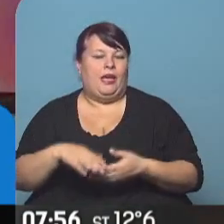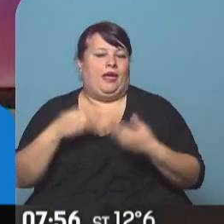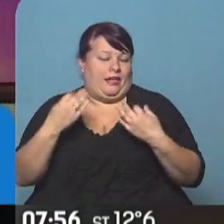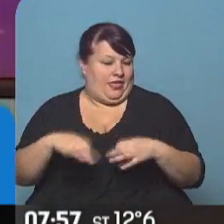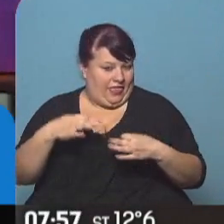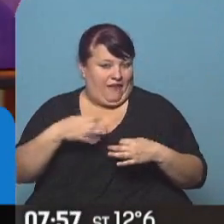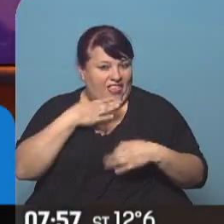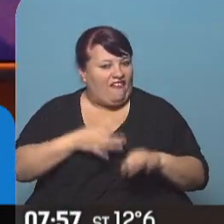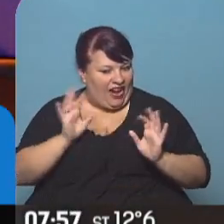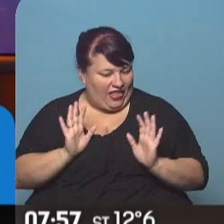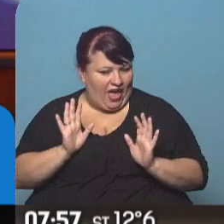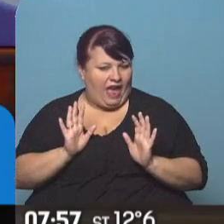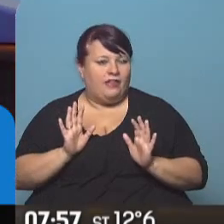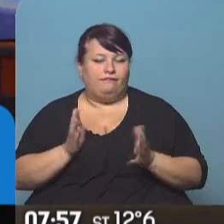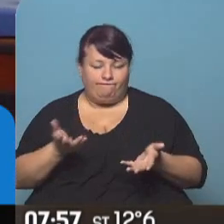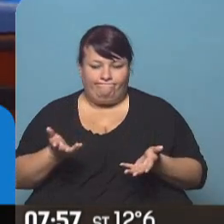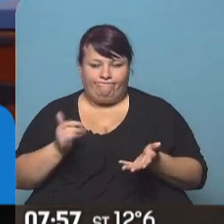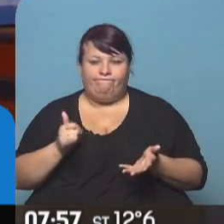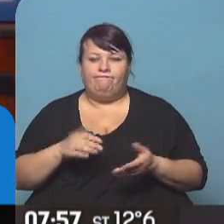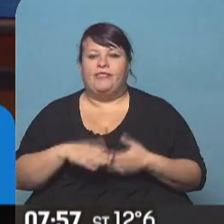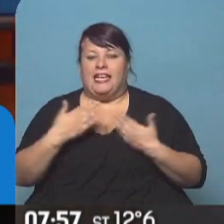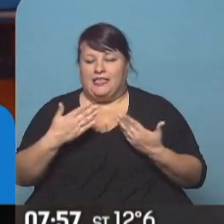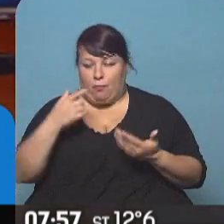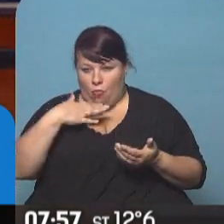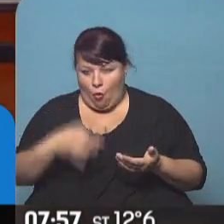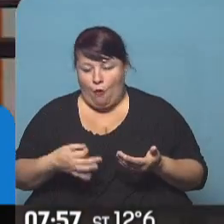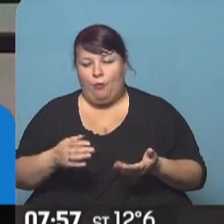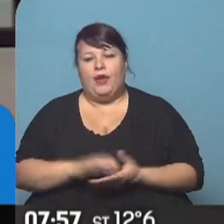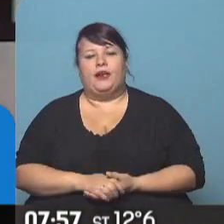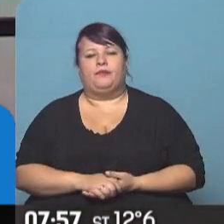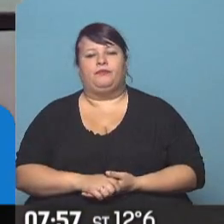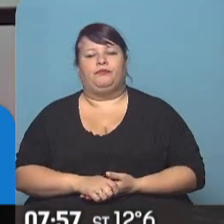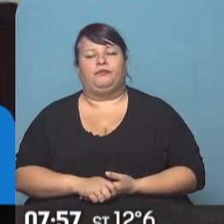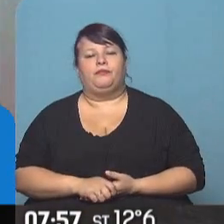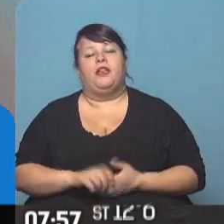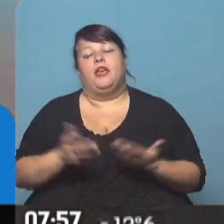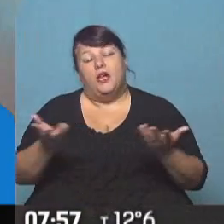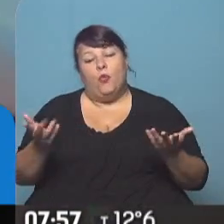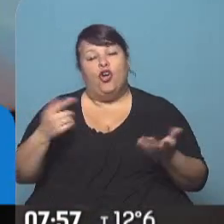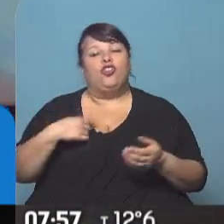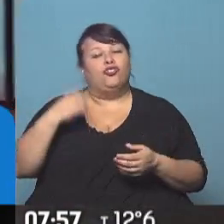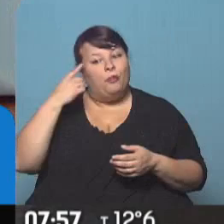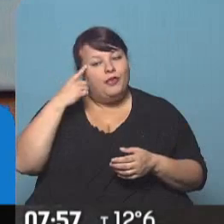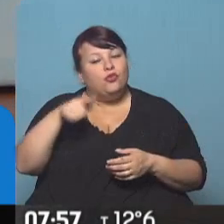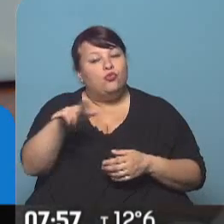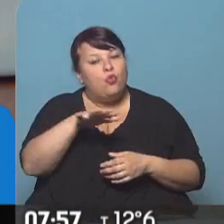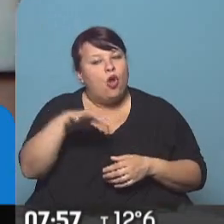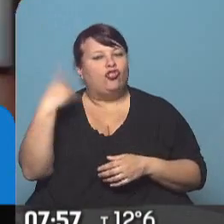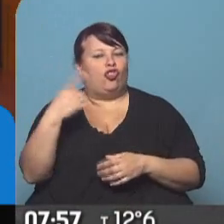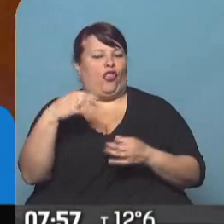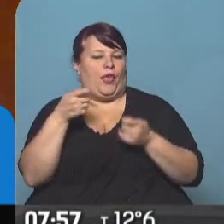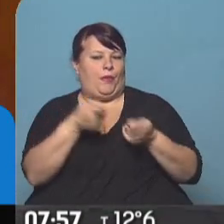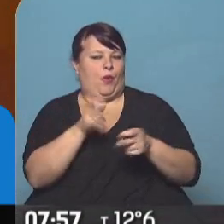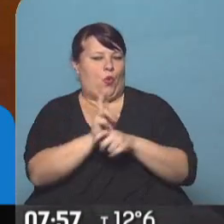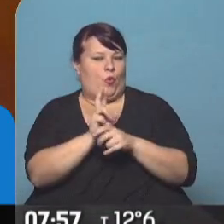que sean realistas digamos factibles y bueno creo que es un espacio que tenemos que